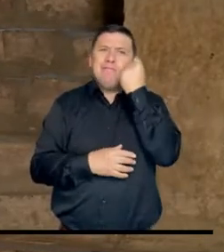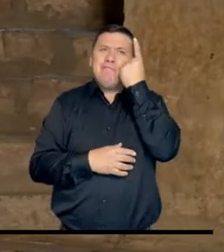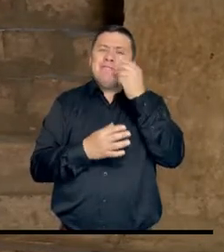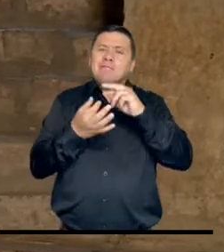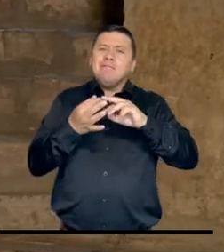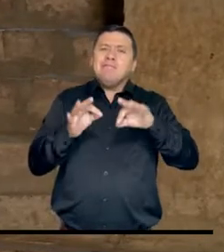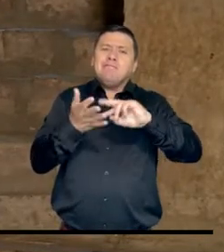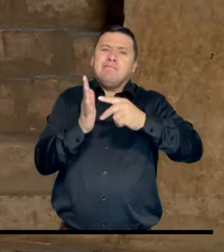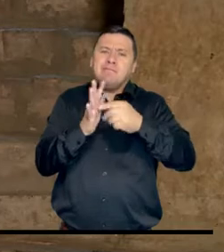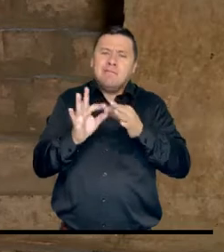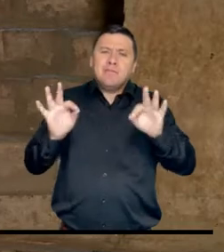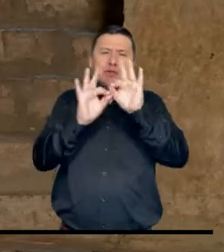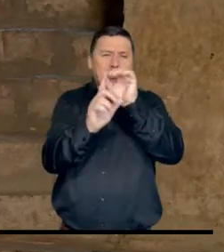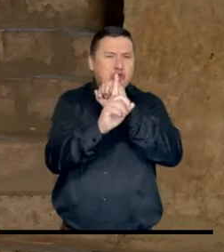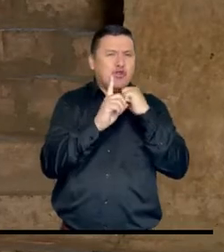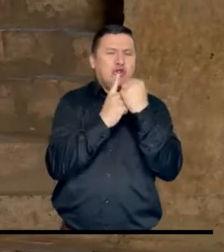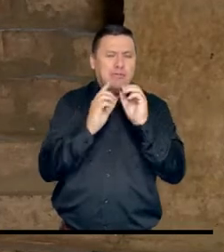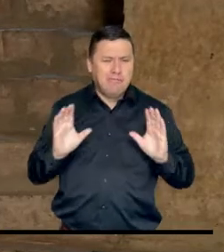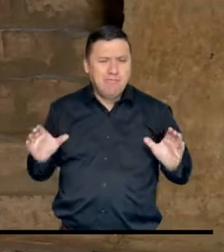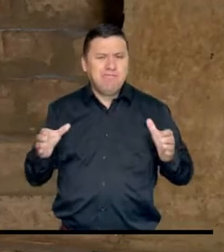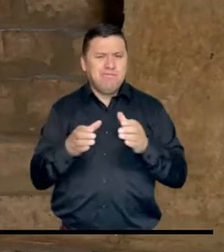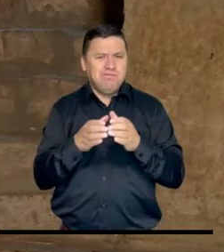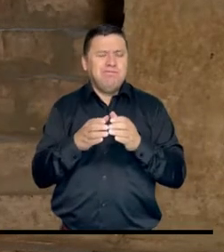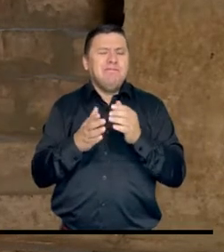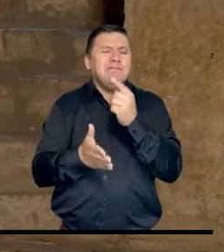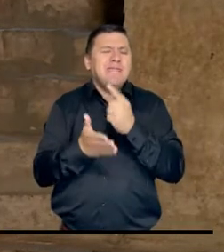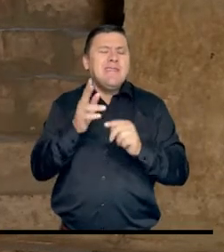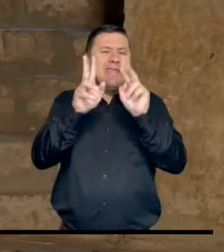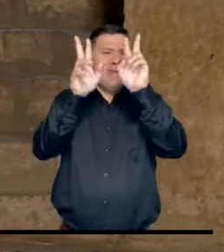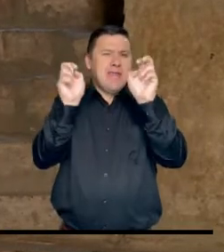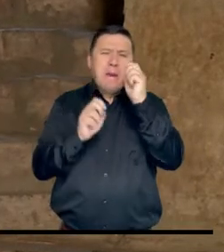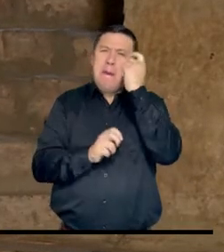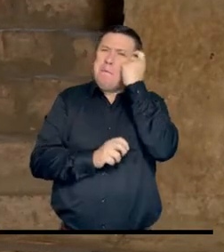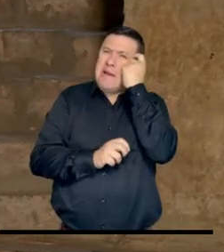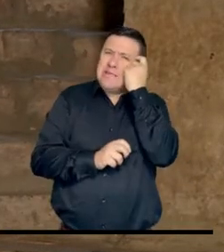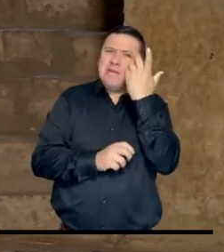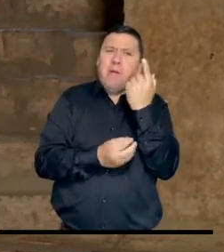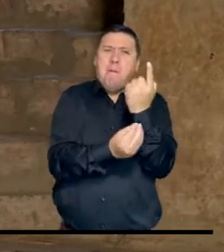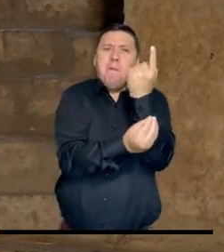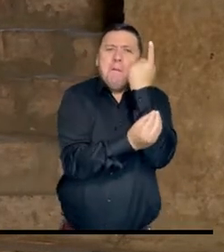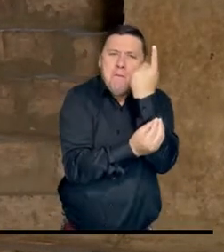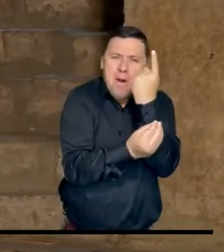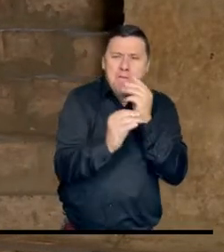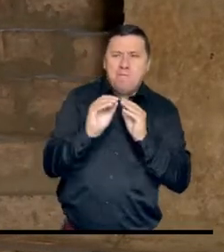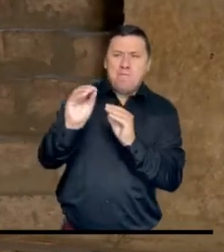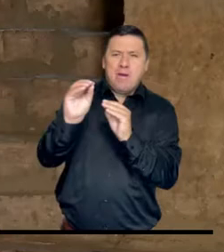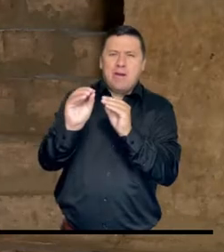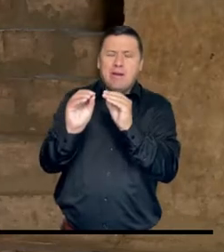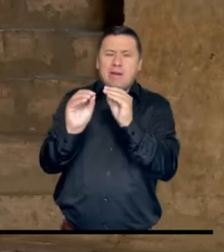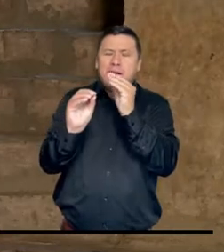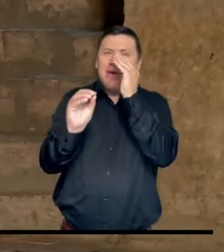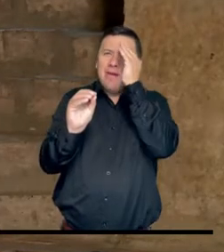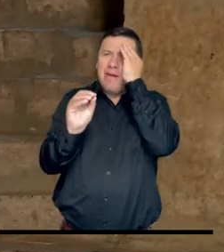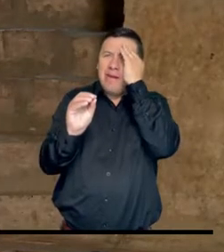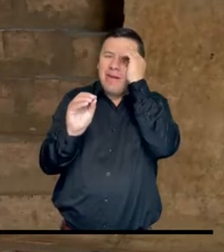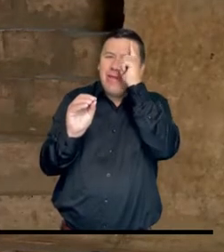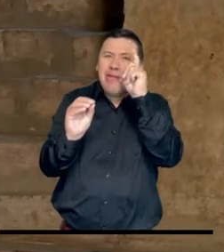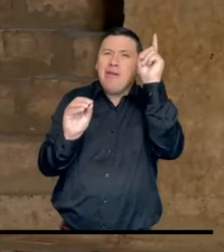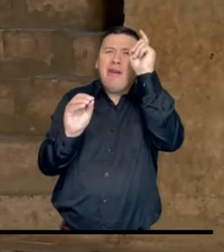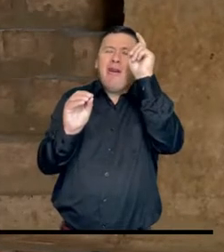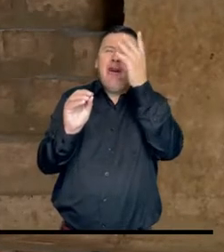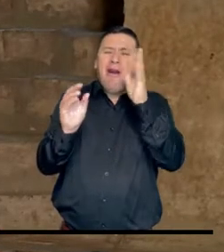un poco las condiciones sociales y un poco acerca de los pensamientos políticos e ideológicos que